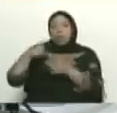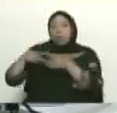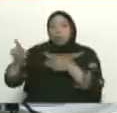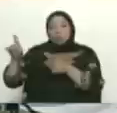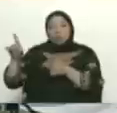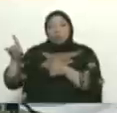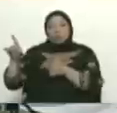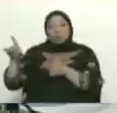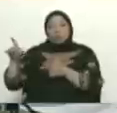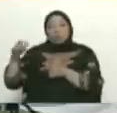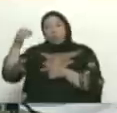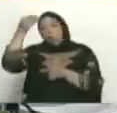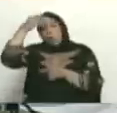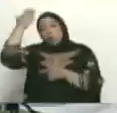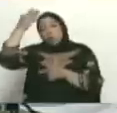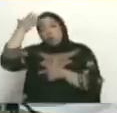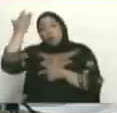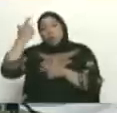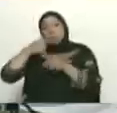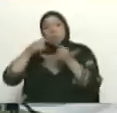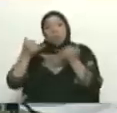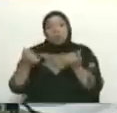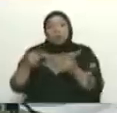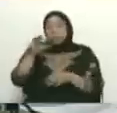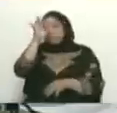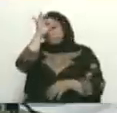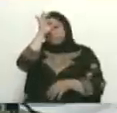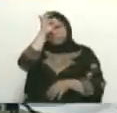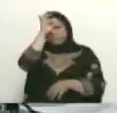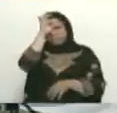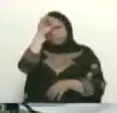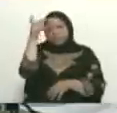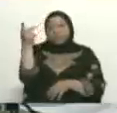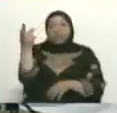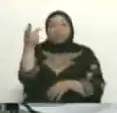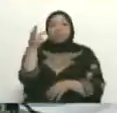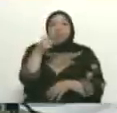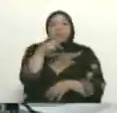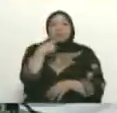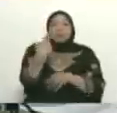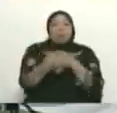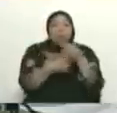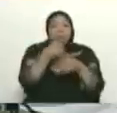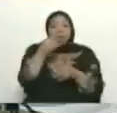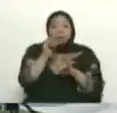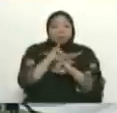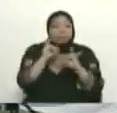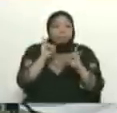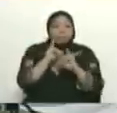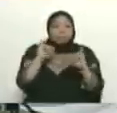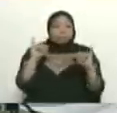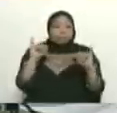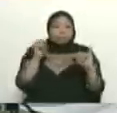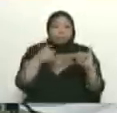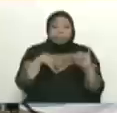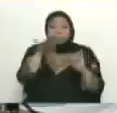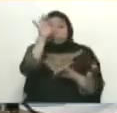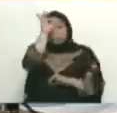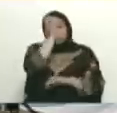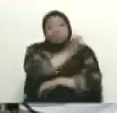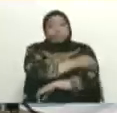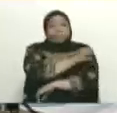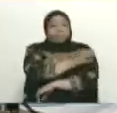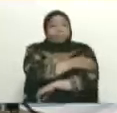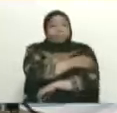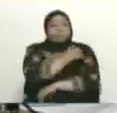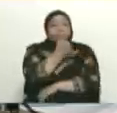Y ahora no hayan qué hacer, no hayan dónde meter las palabras que dijeron, no hayan qué hacer con